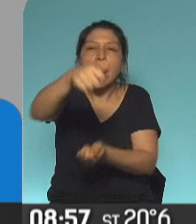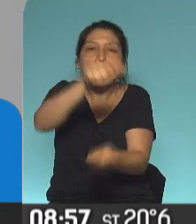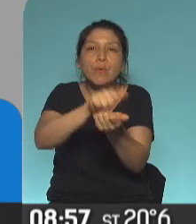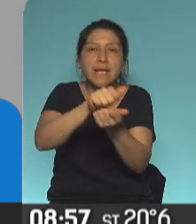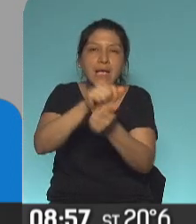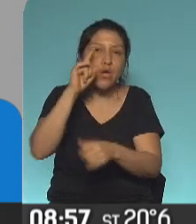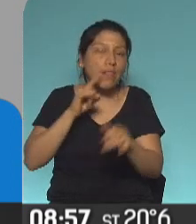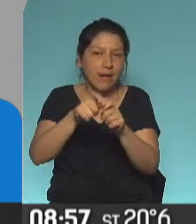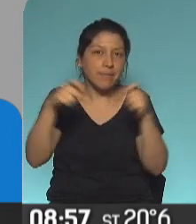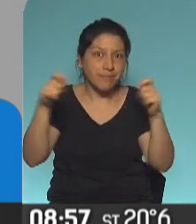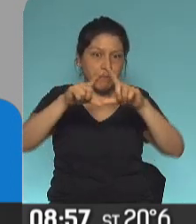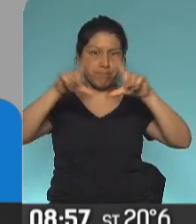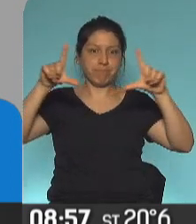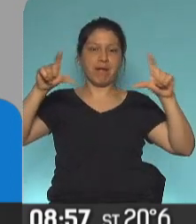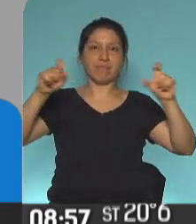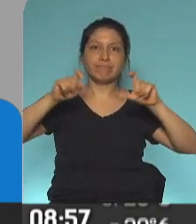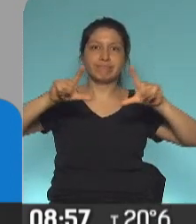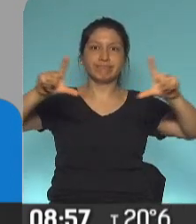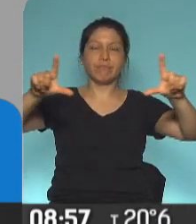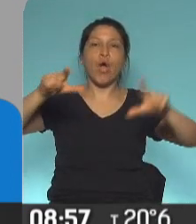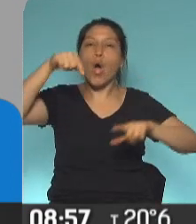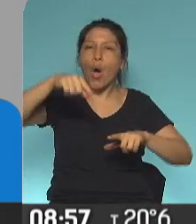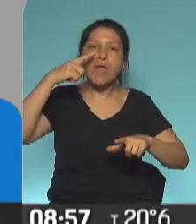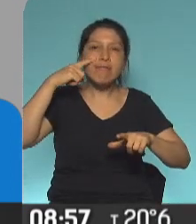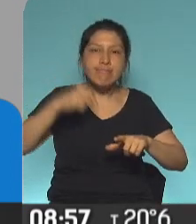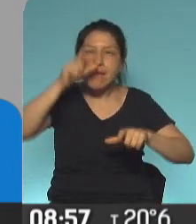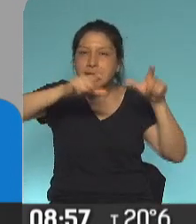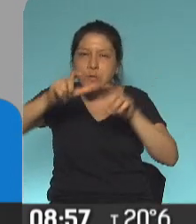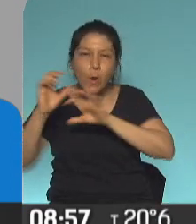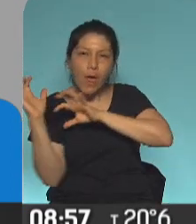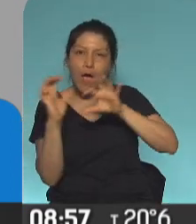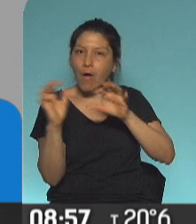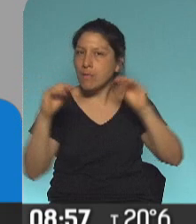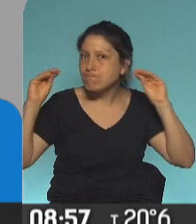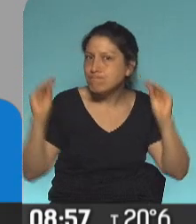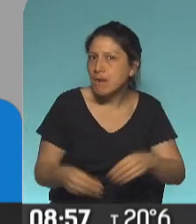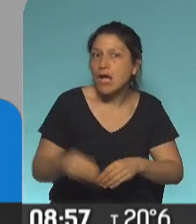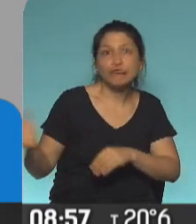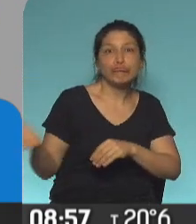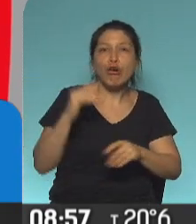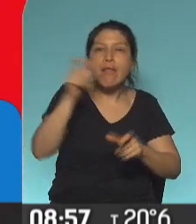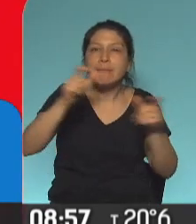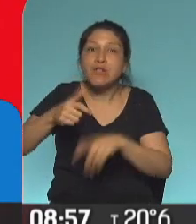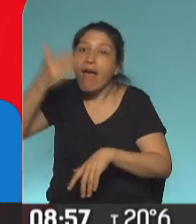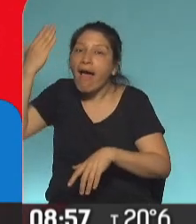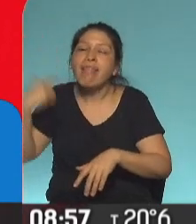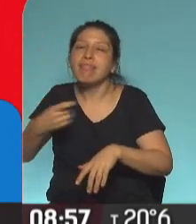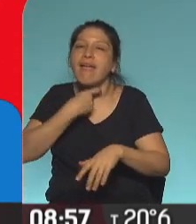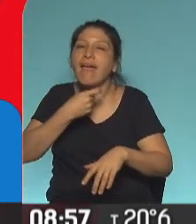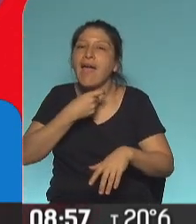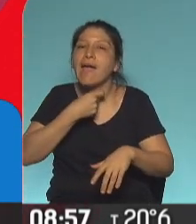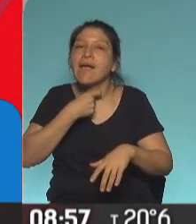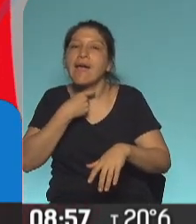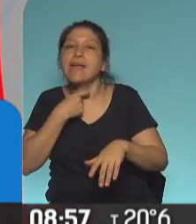párrafo destacado hoy es un mal día para los odiadores para los que buscaron por todos los medios posibles desgastar un gobierno que